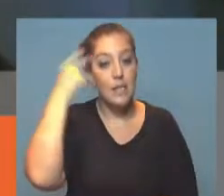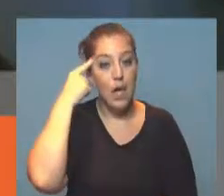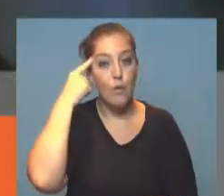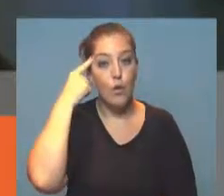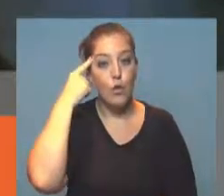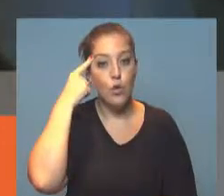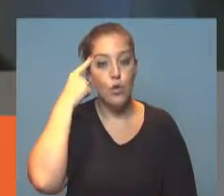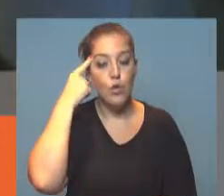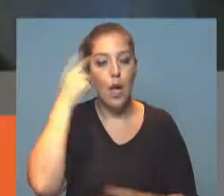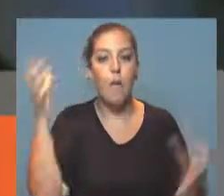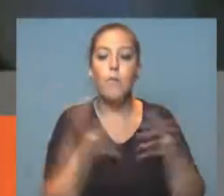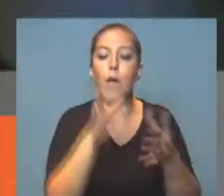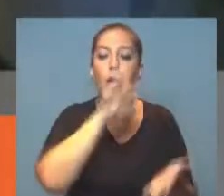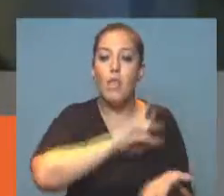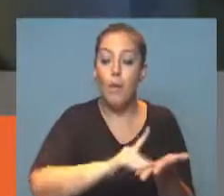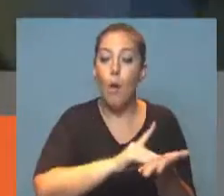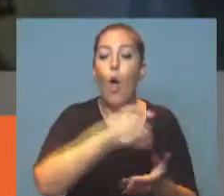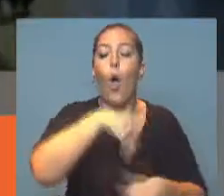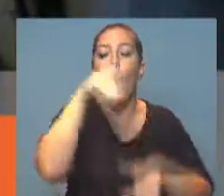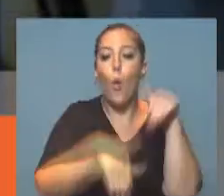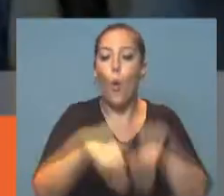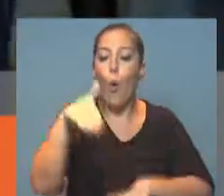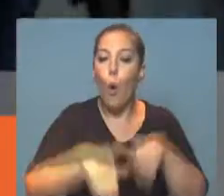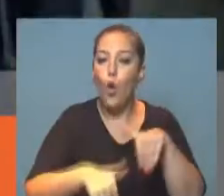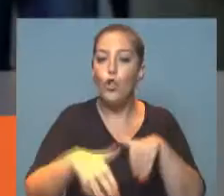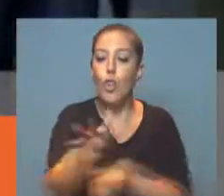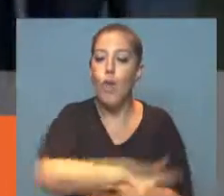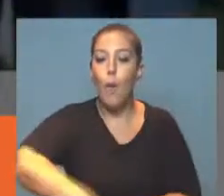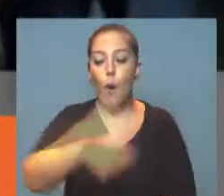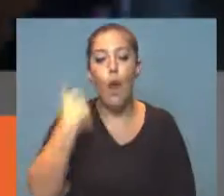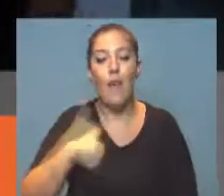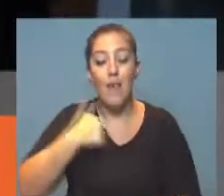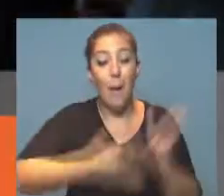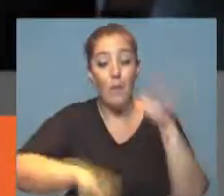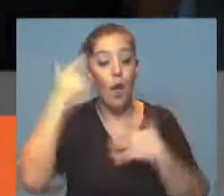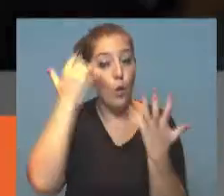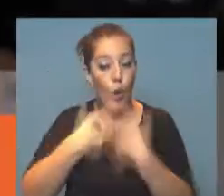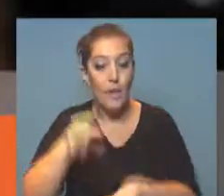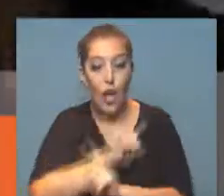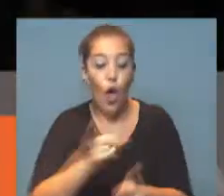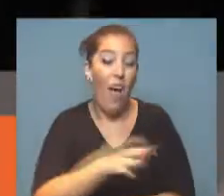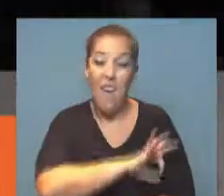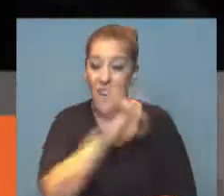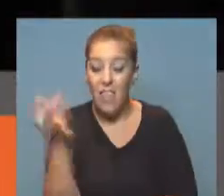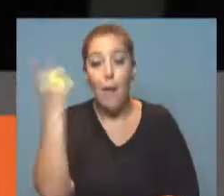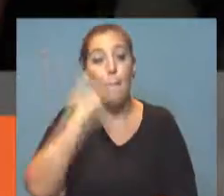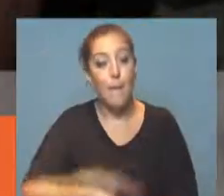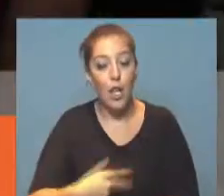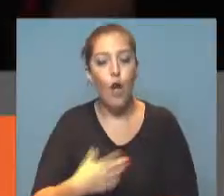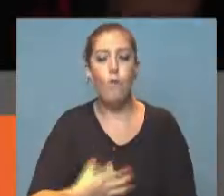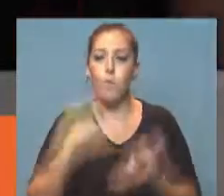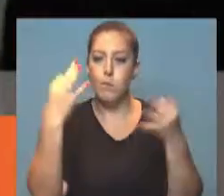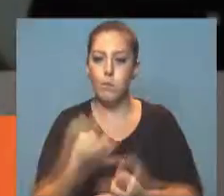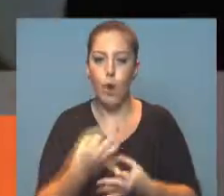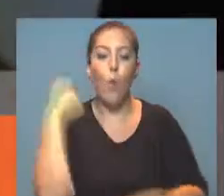composición de la cámara el voto del pueblo argentino no le ha dado mayoría automática a nadie pero hemos honrado